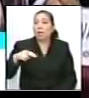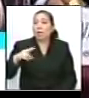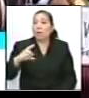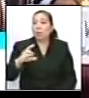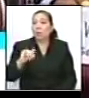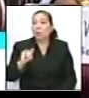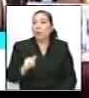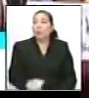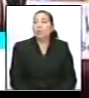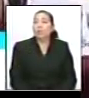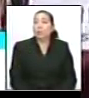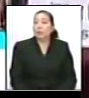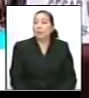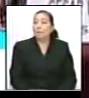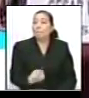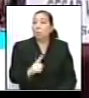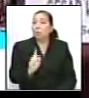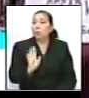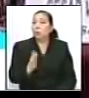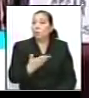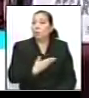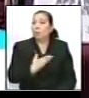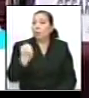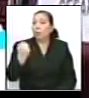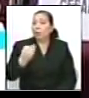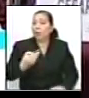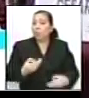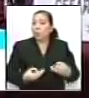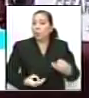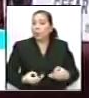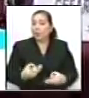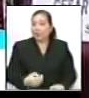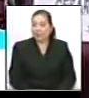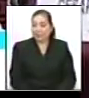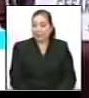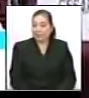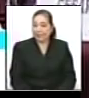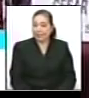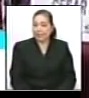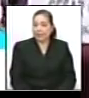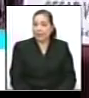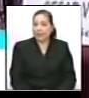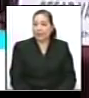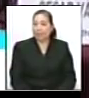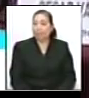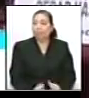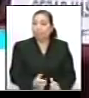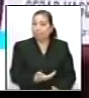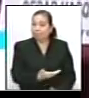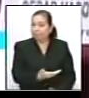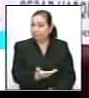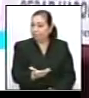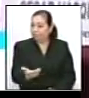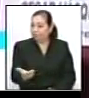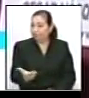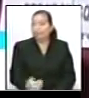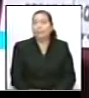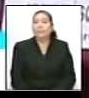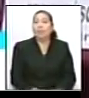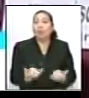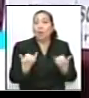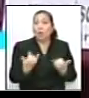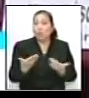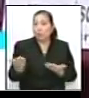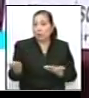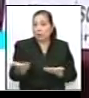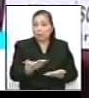Ananculi Gómez, requerido por el presidente del Poder Judicial. Colegas congresistas, Se encuentra en